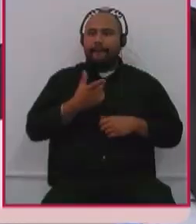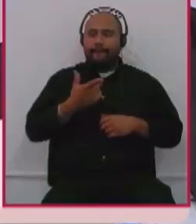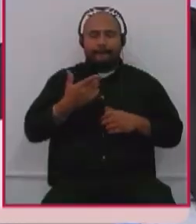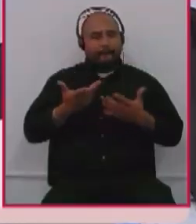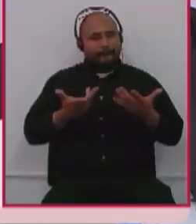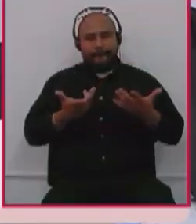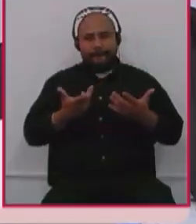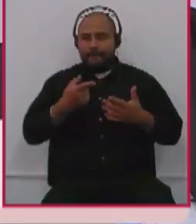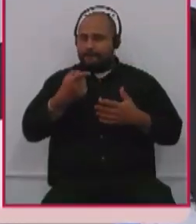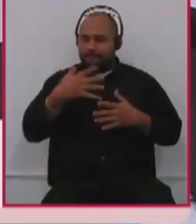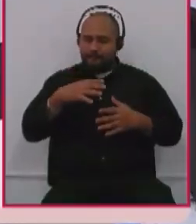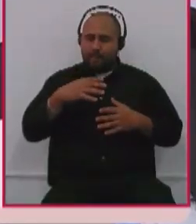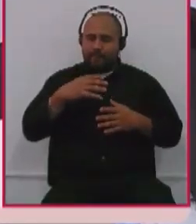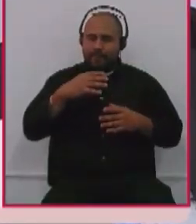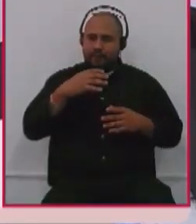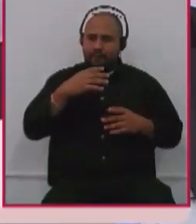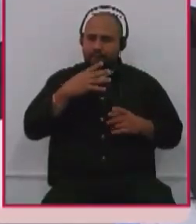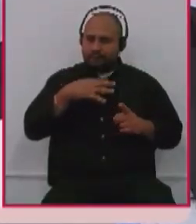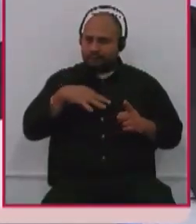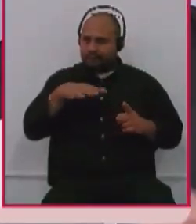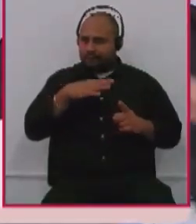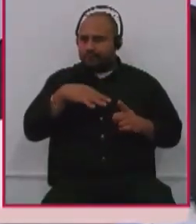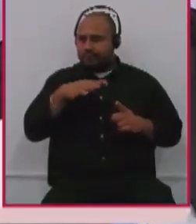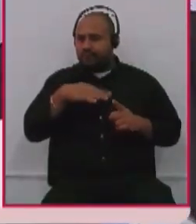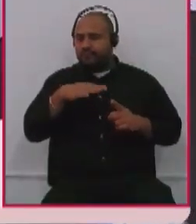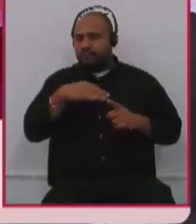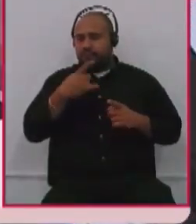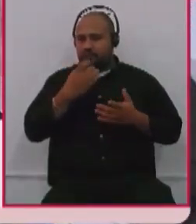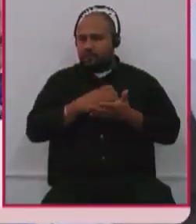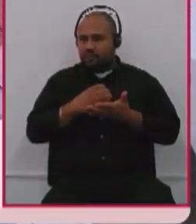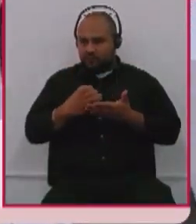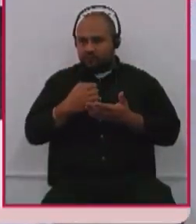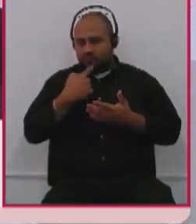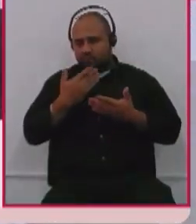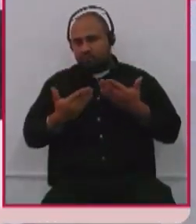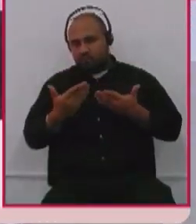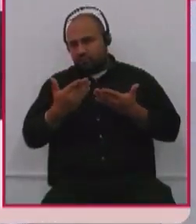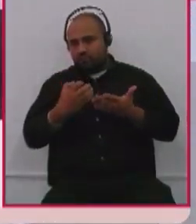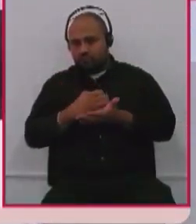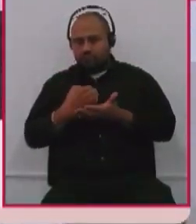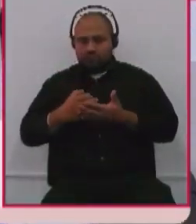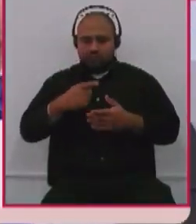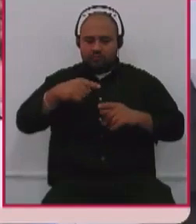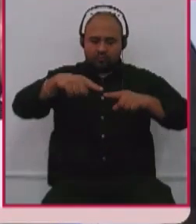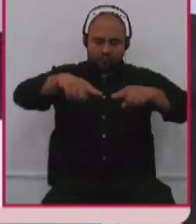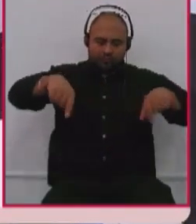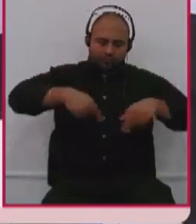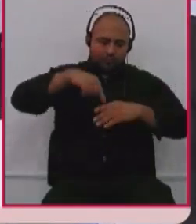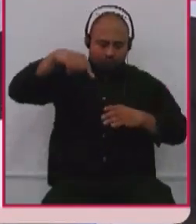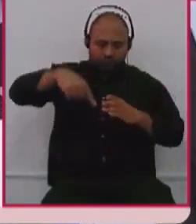¿Han hecho alguna evaluación económica, digamos, porque también los costos, los pozos tienen un costo?